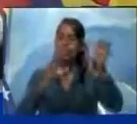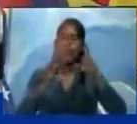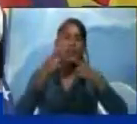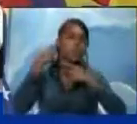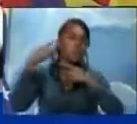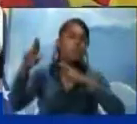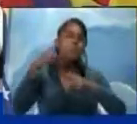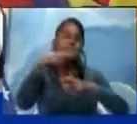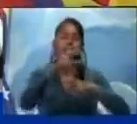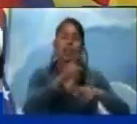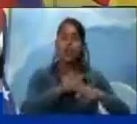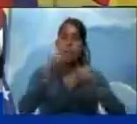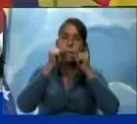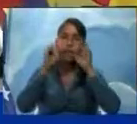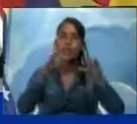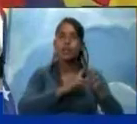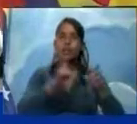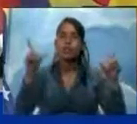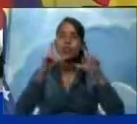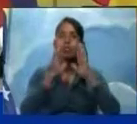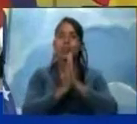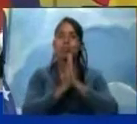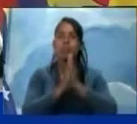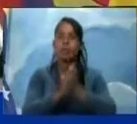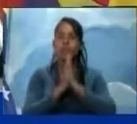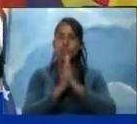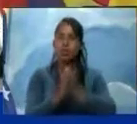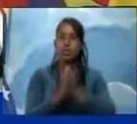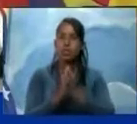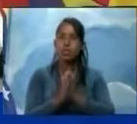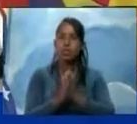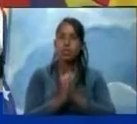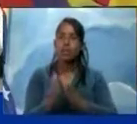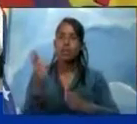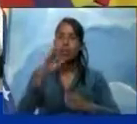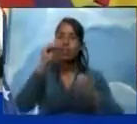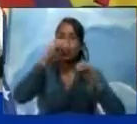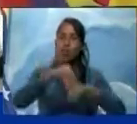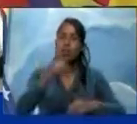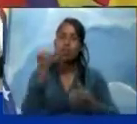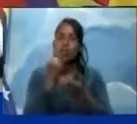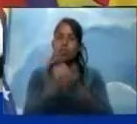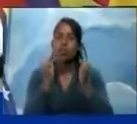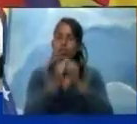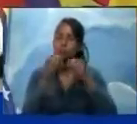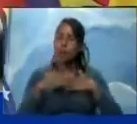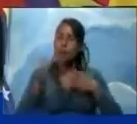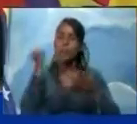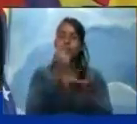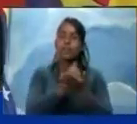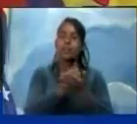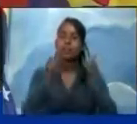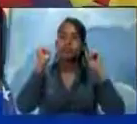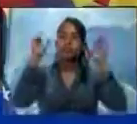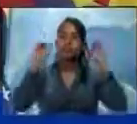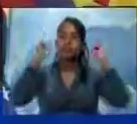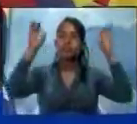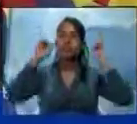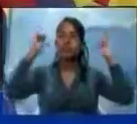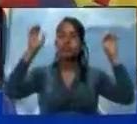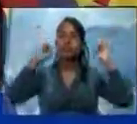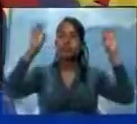retransmitir la bendición del matutino. Amén. ¿Estás de acuerdo conmigo, cielito? Amén. Yeah.